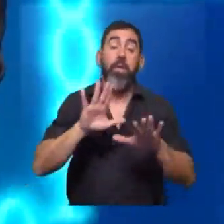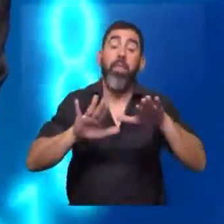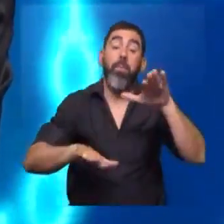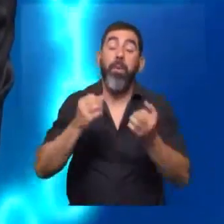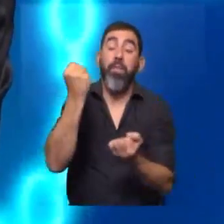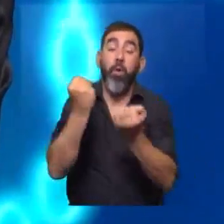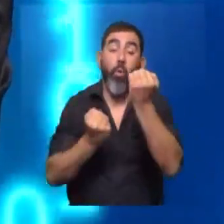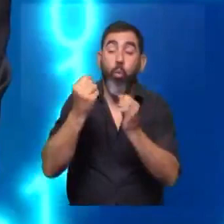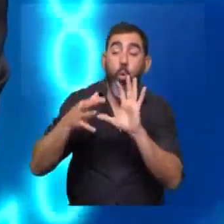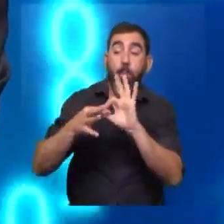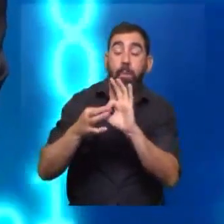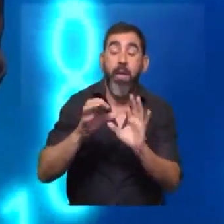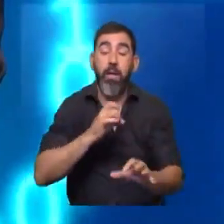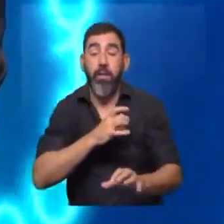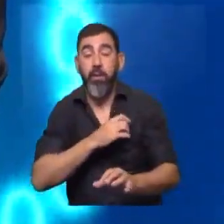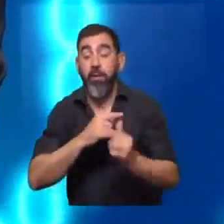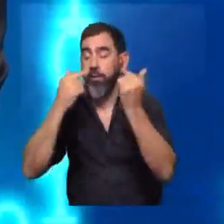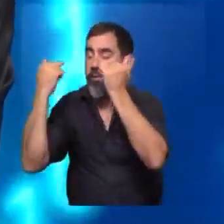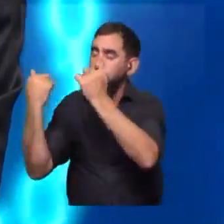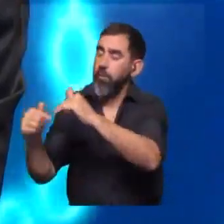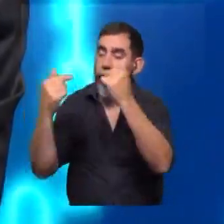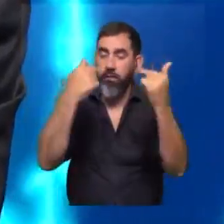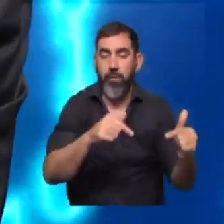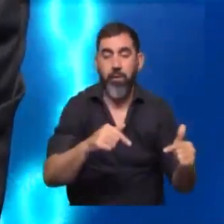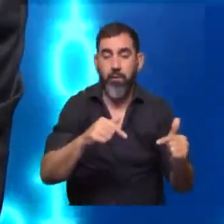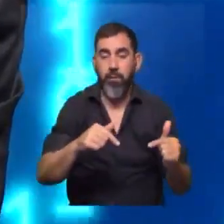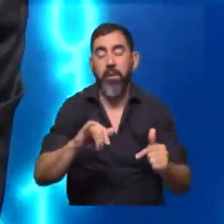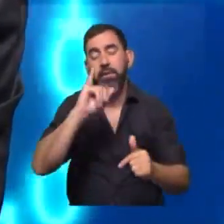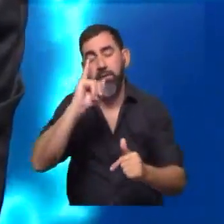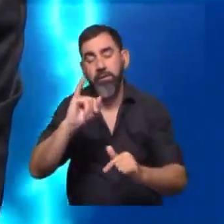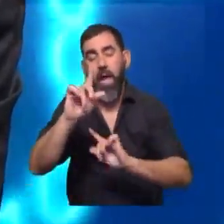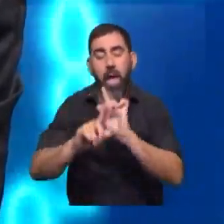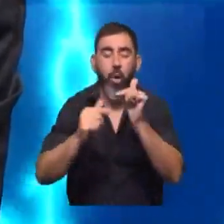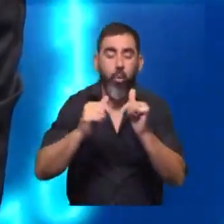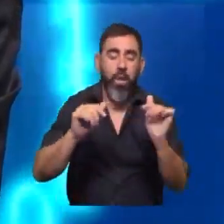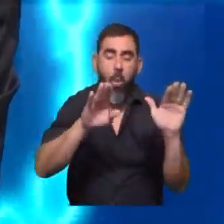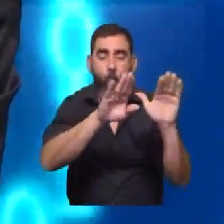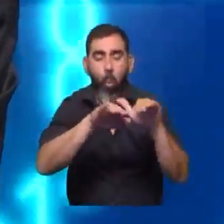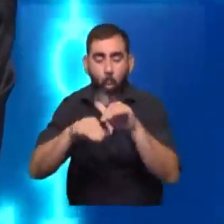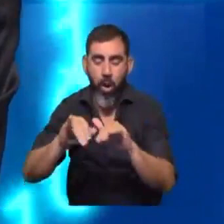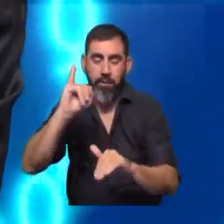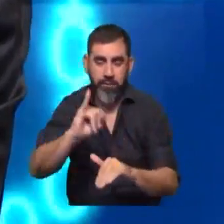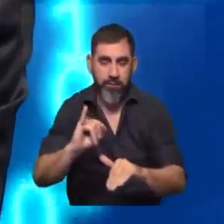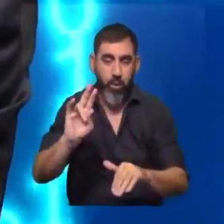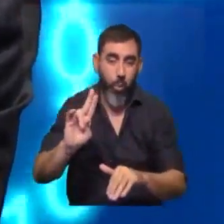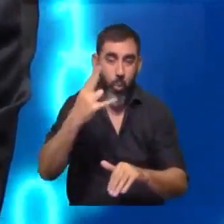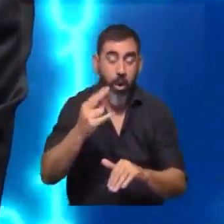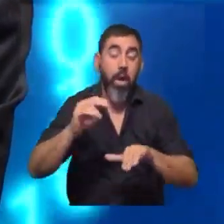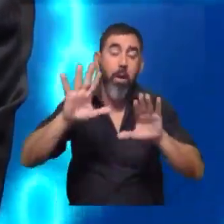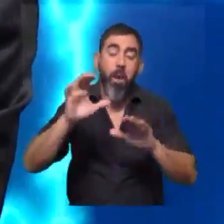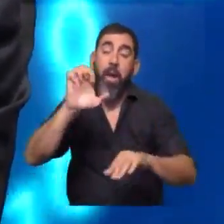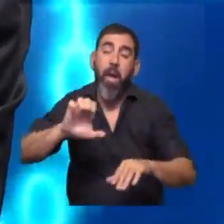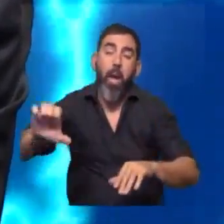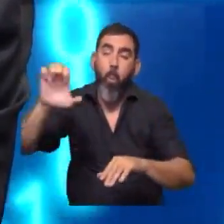Chile, a la idiosincrasia chilena y va a ser totalmente distinta, independiente de que tiene ciertos elementos comunes de inspiración con la uruguaya y probablemente con la